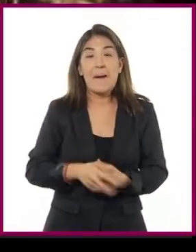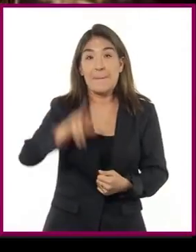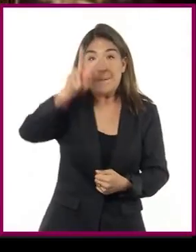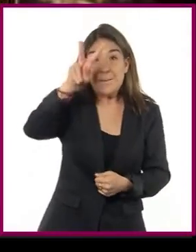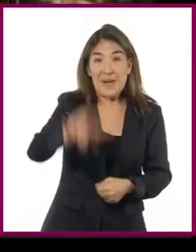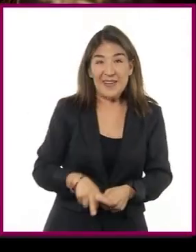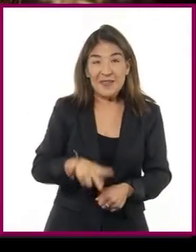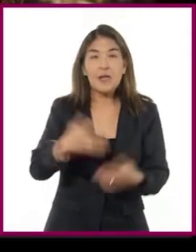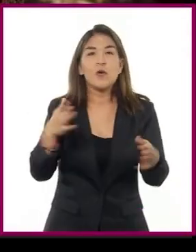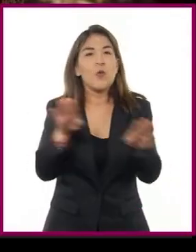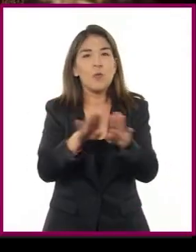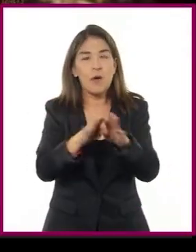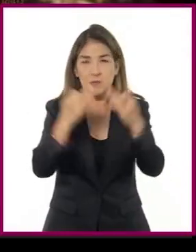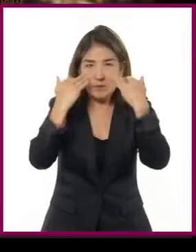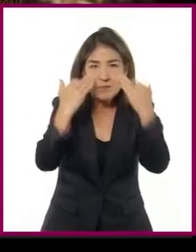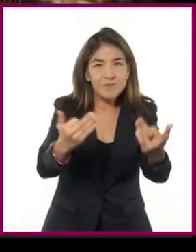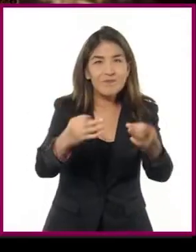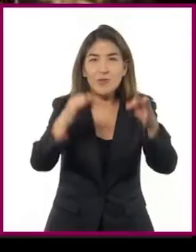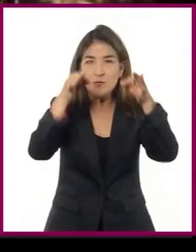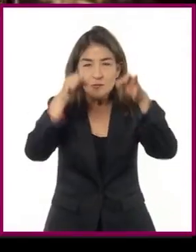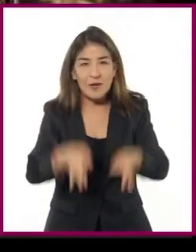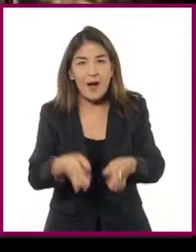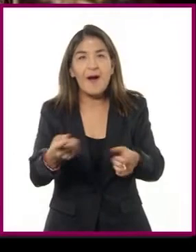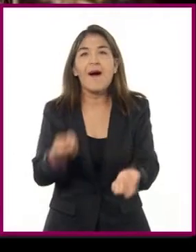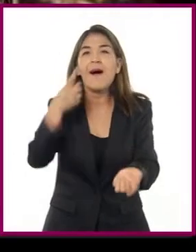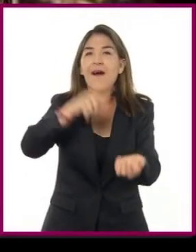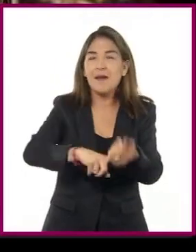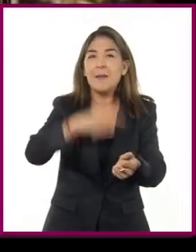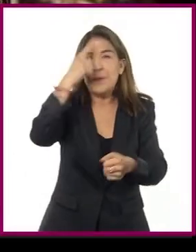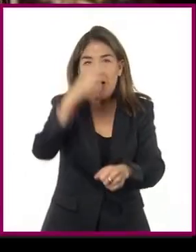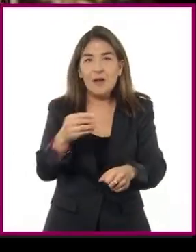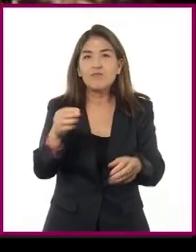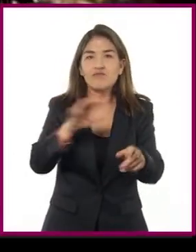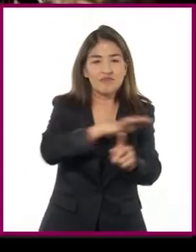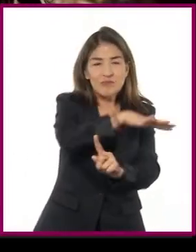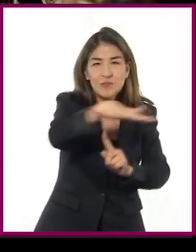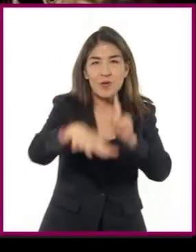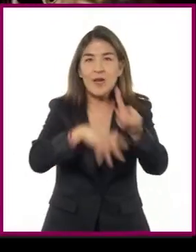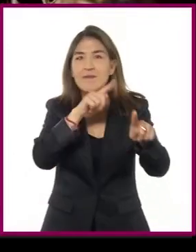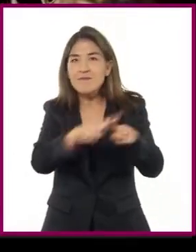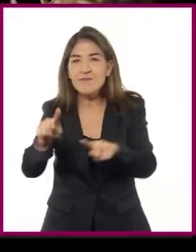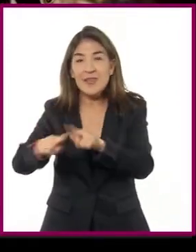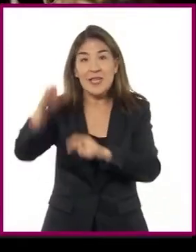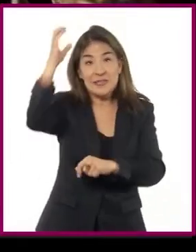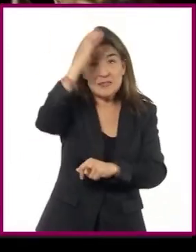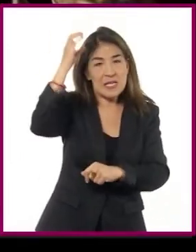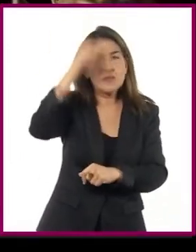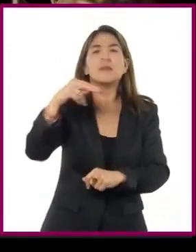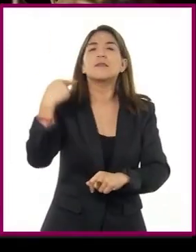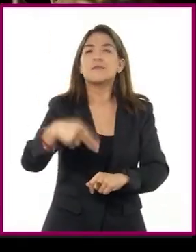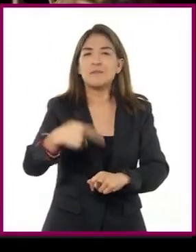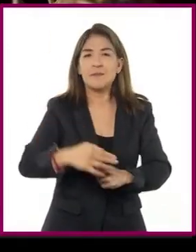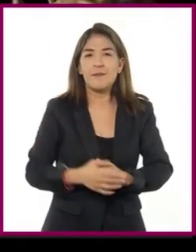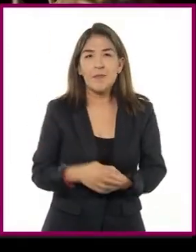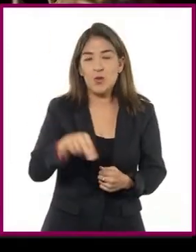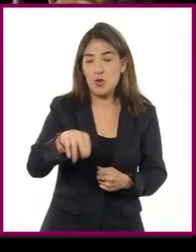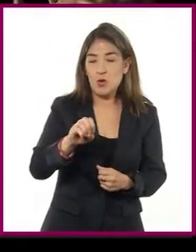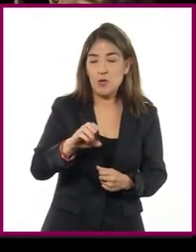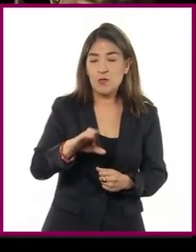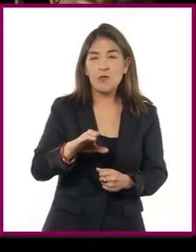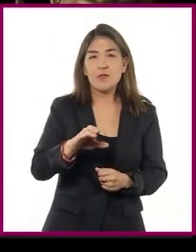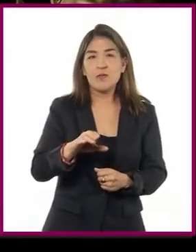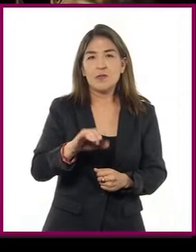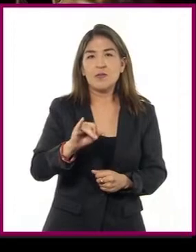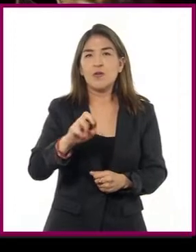inmediatas o evidentes aplicables para todas las ciencias se pueden llamar nociones